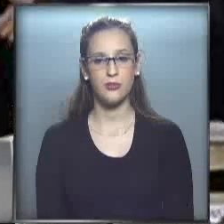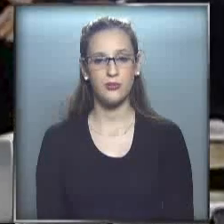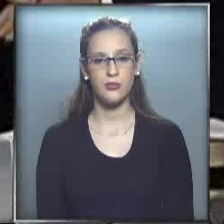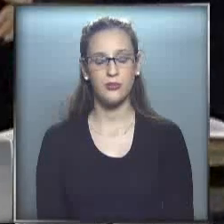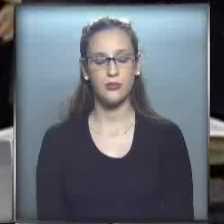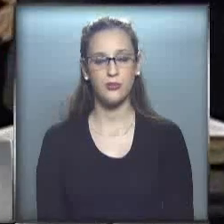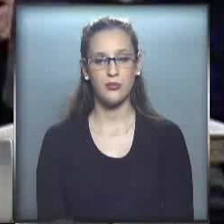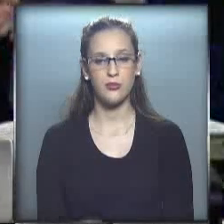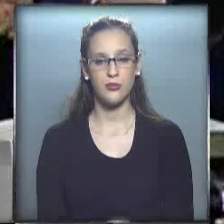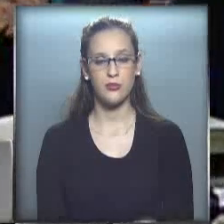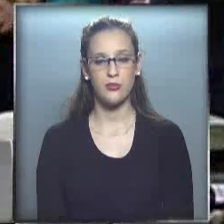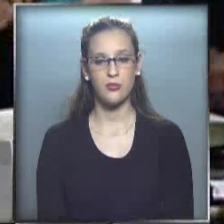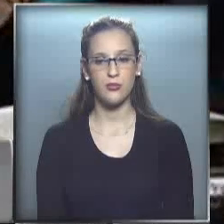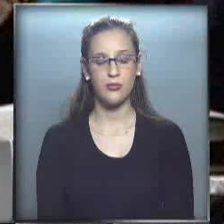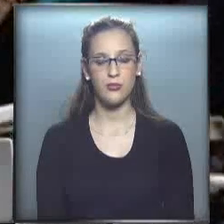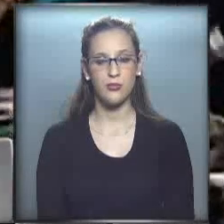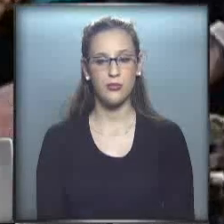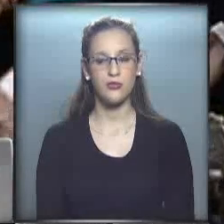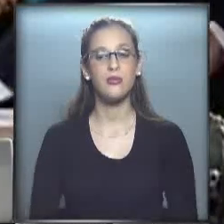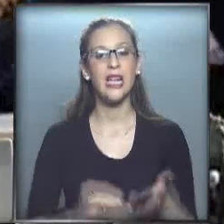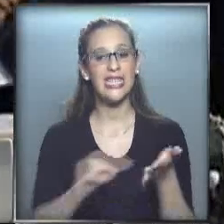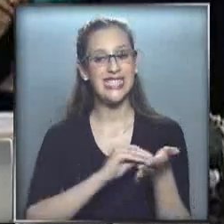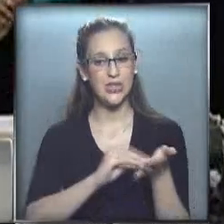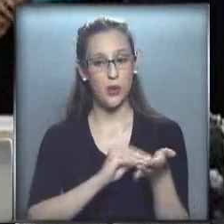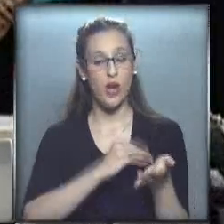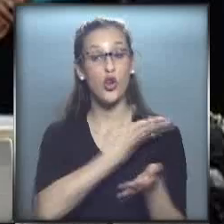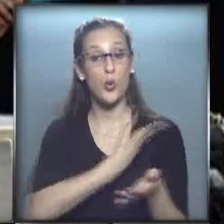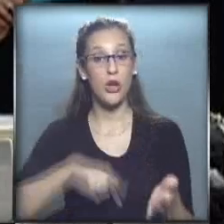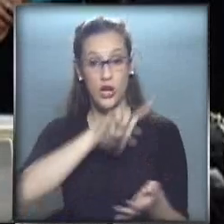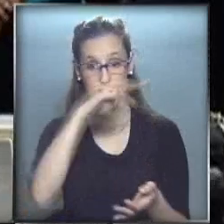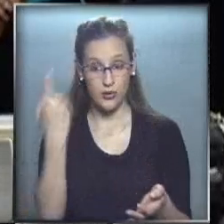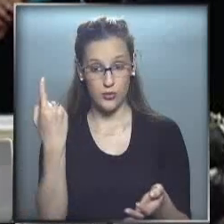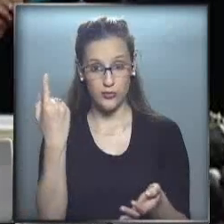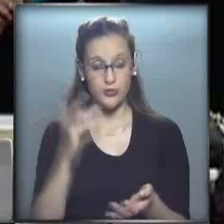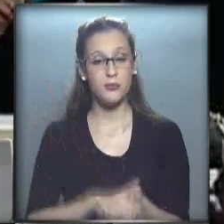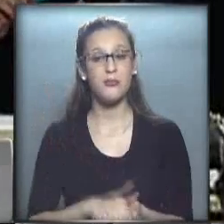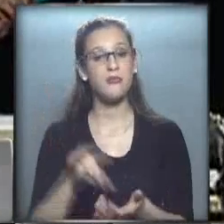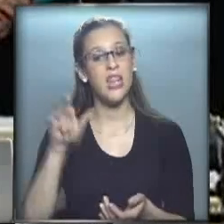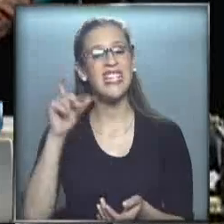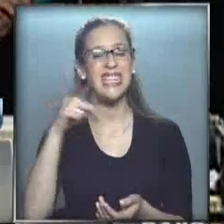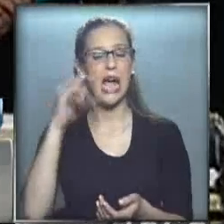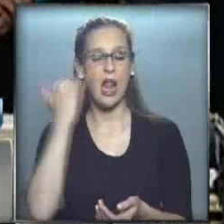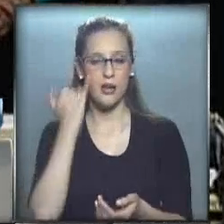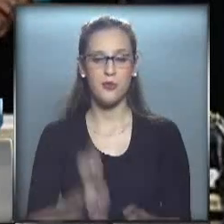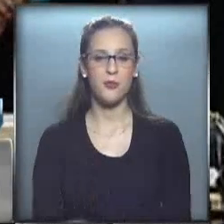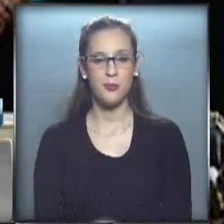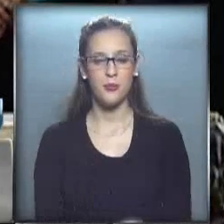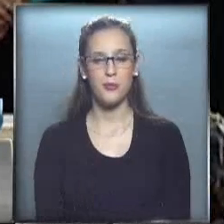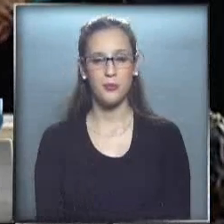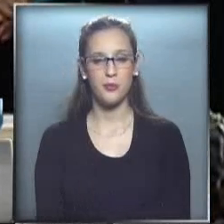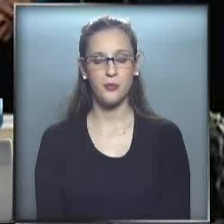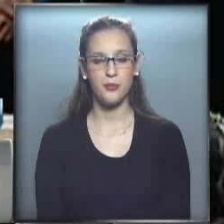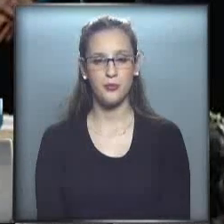Refrenda el señor Escribano General del Gobierno de la Nación, don Natalio Pedro Echegaray.